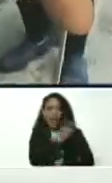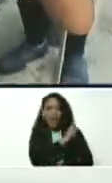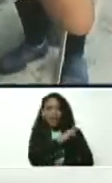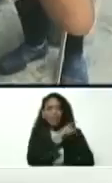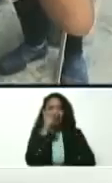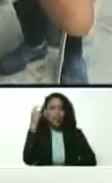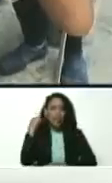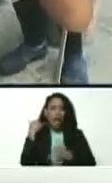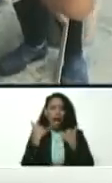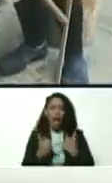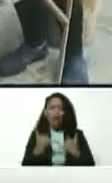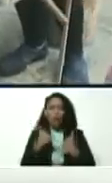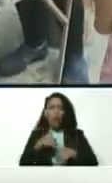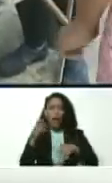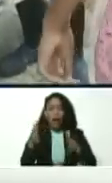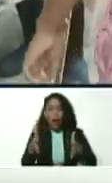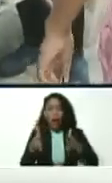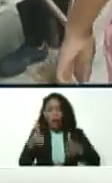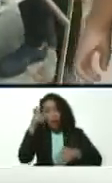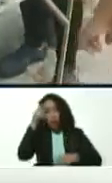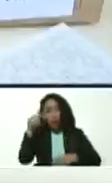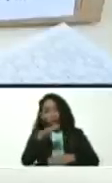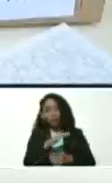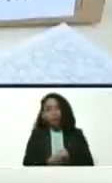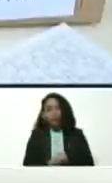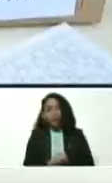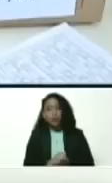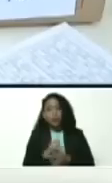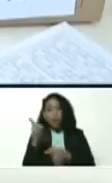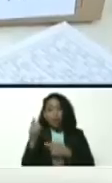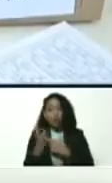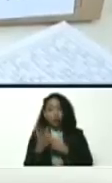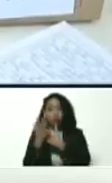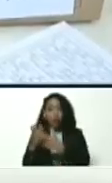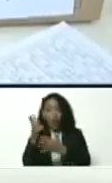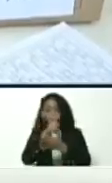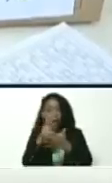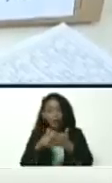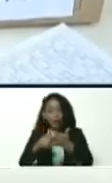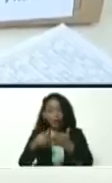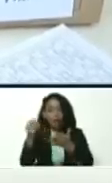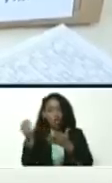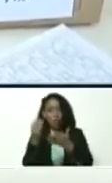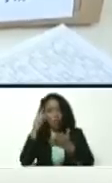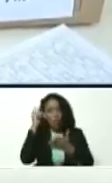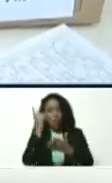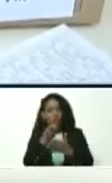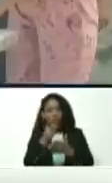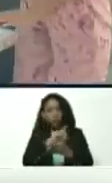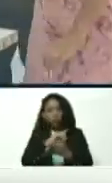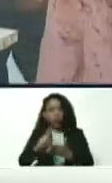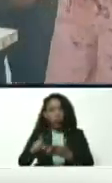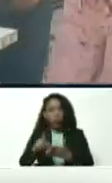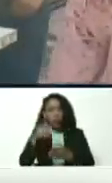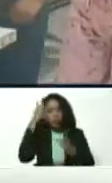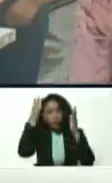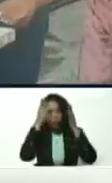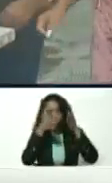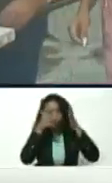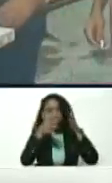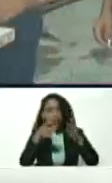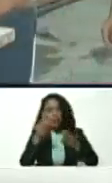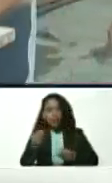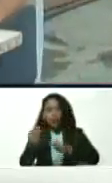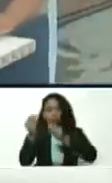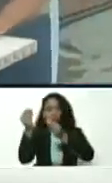recién electos por el pueblo y van a recibir las líneas maestras las órdenes las orientaciones y se